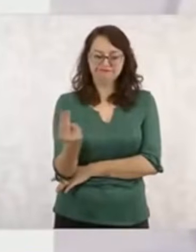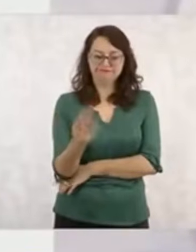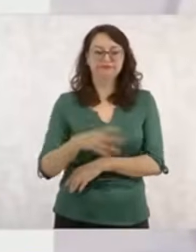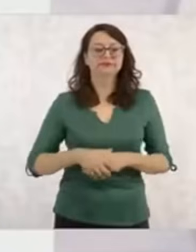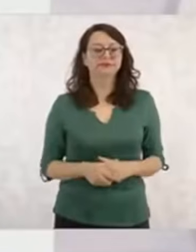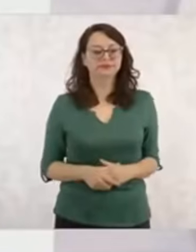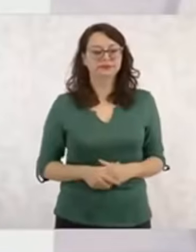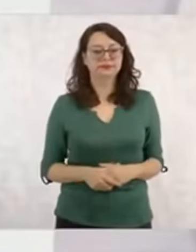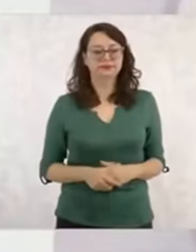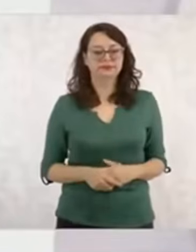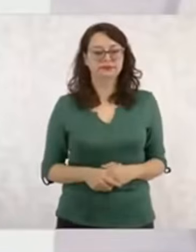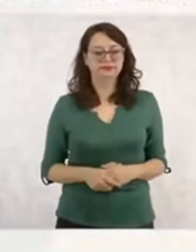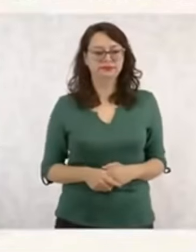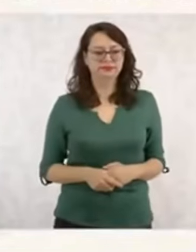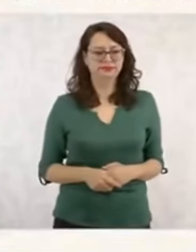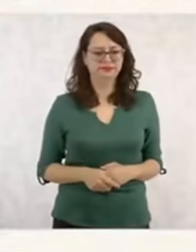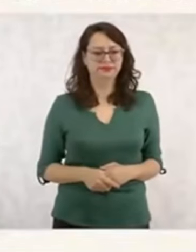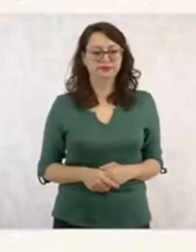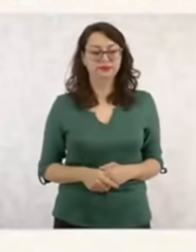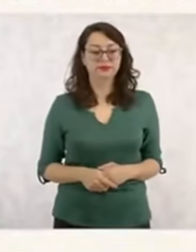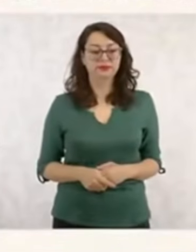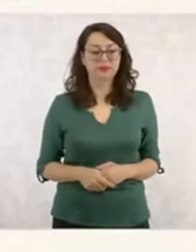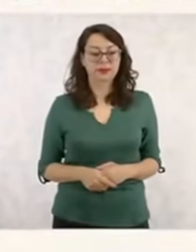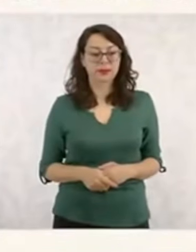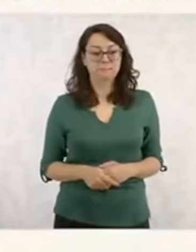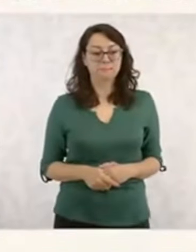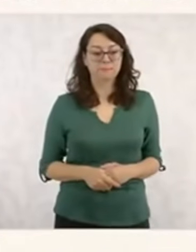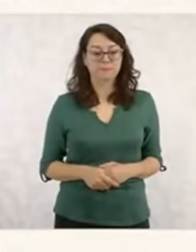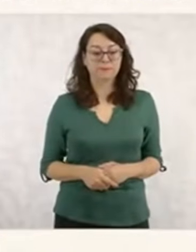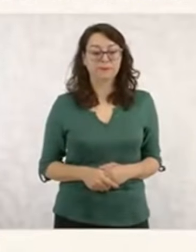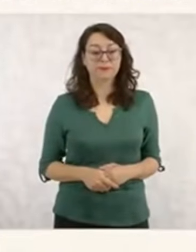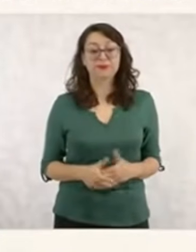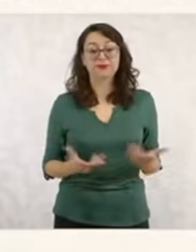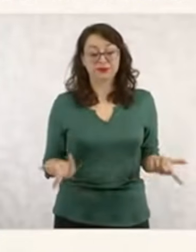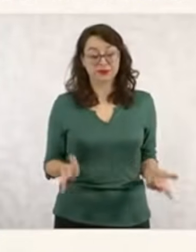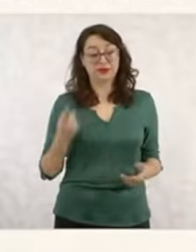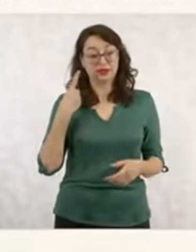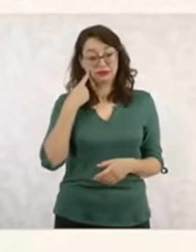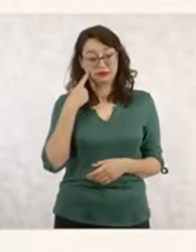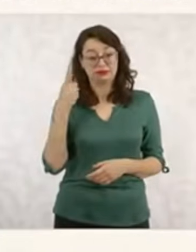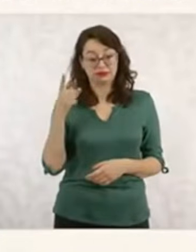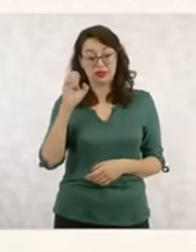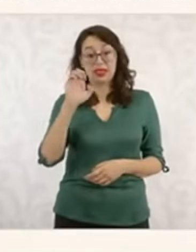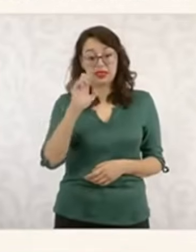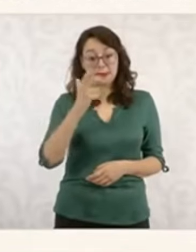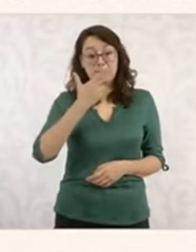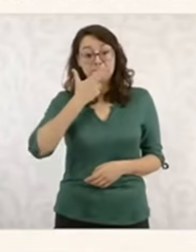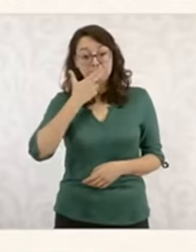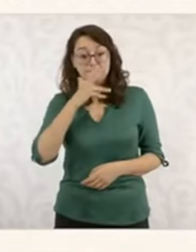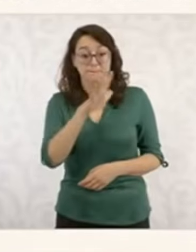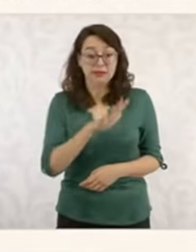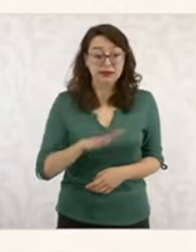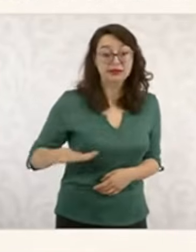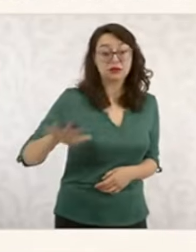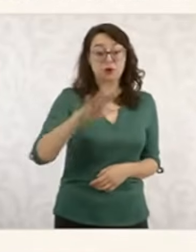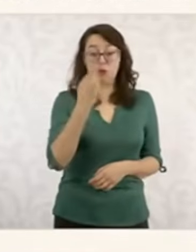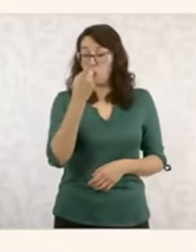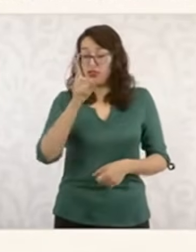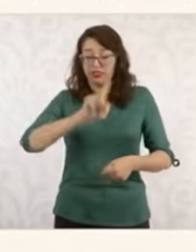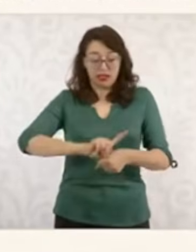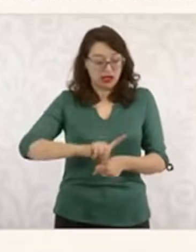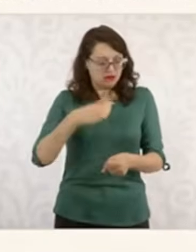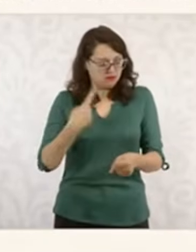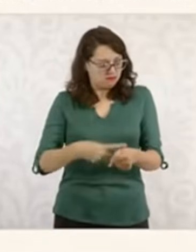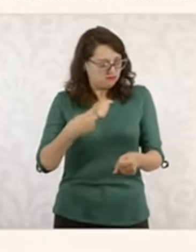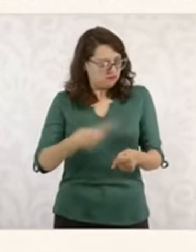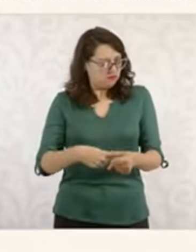Vean, llegamos incluso a tener 500 casos de sarampión en Chihuahua en un día y